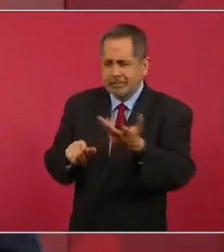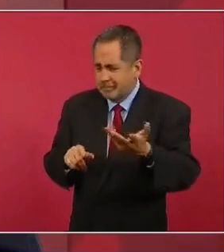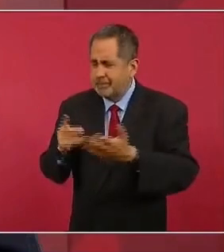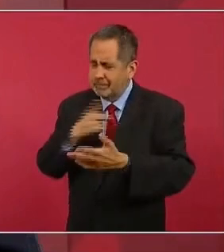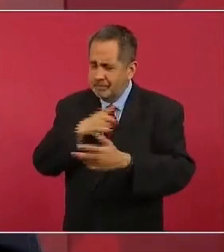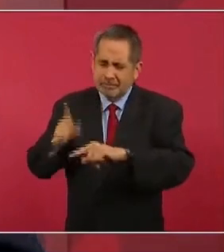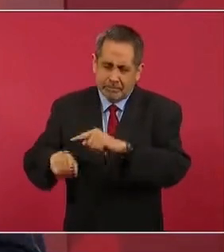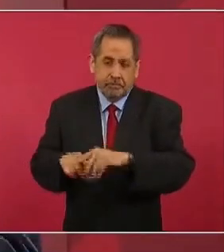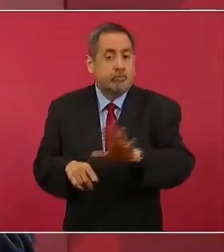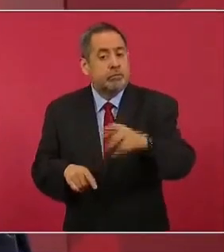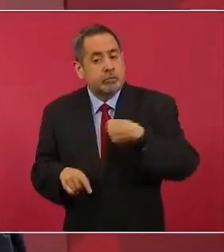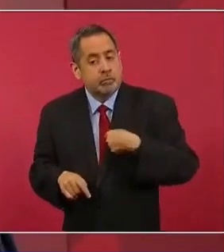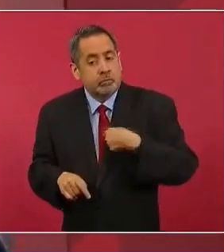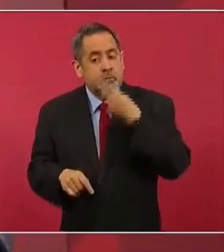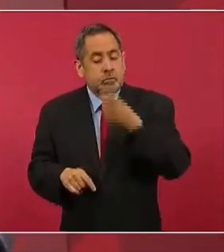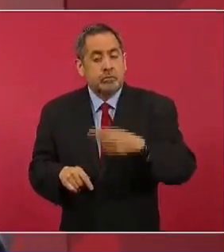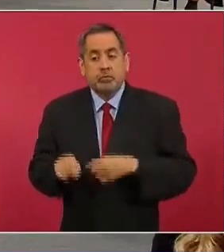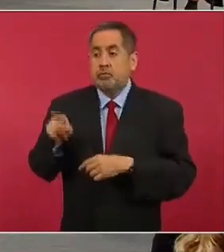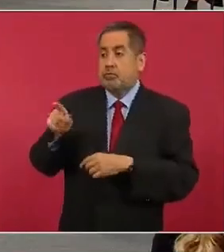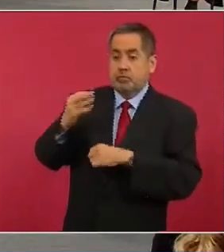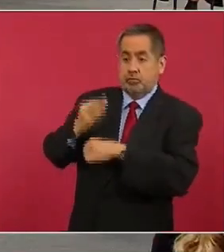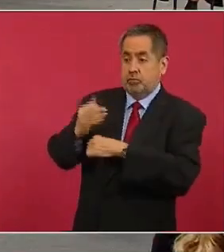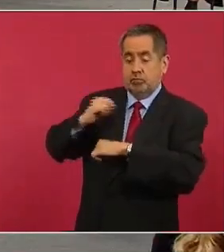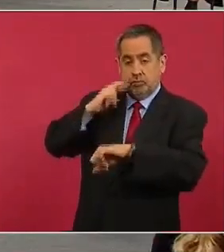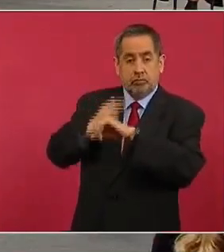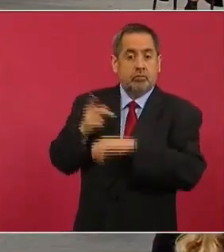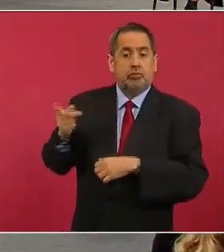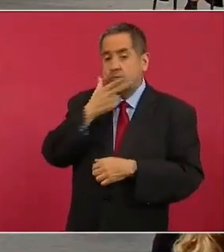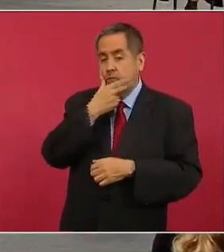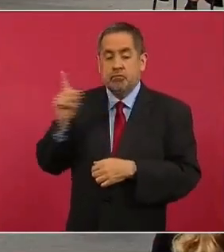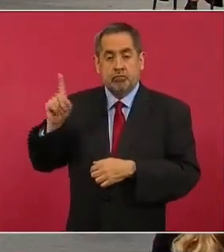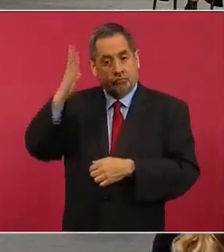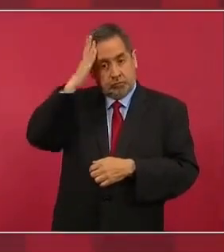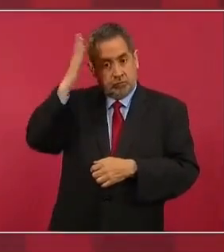sostengo de que el fiscal es confiable